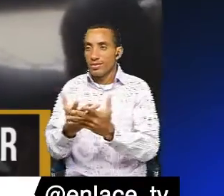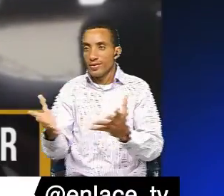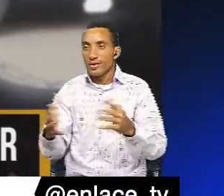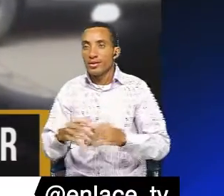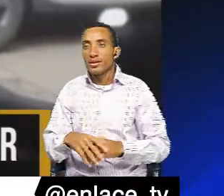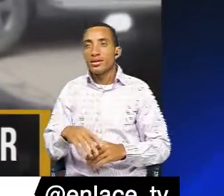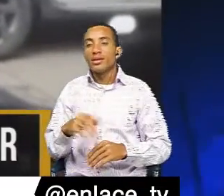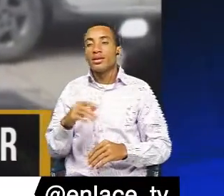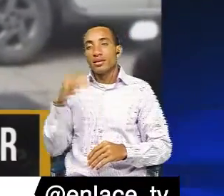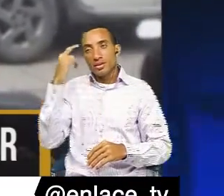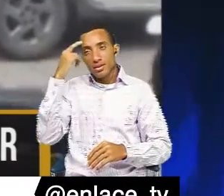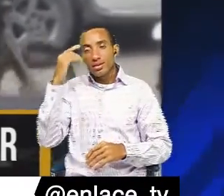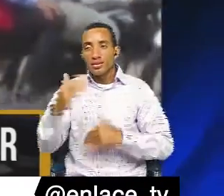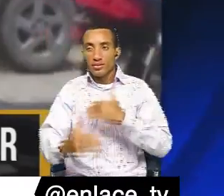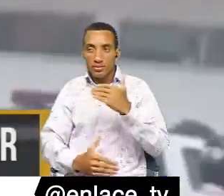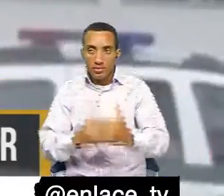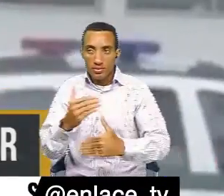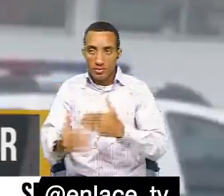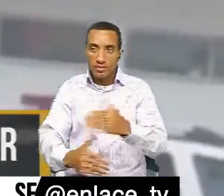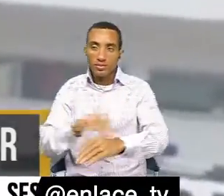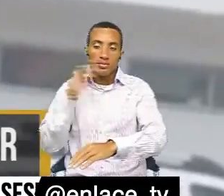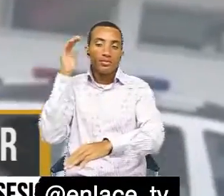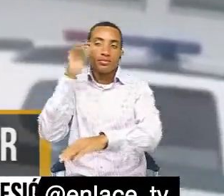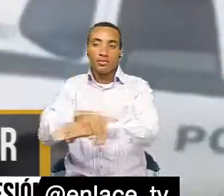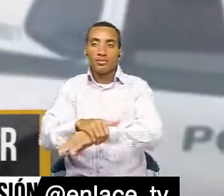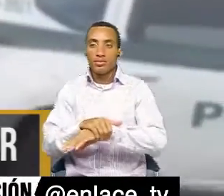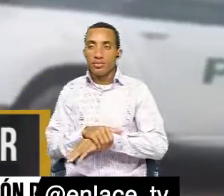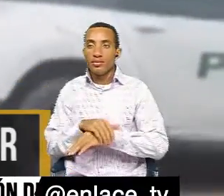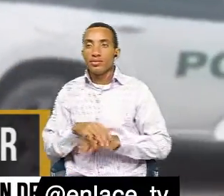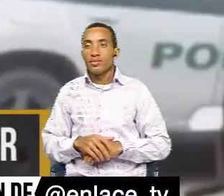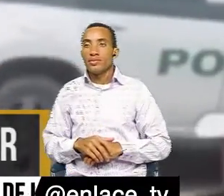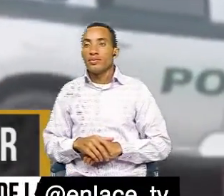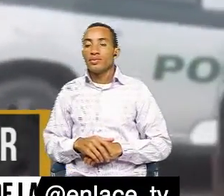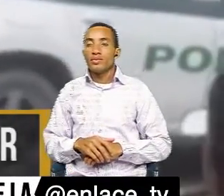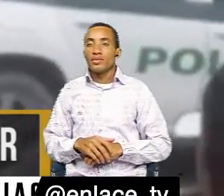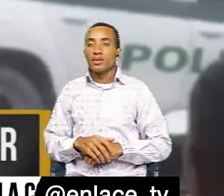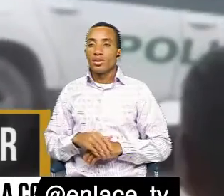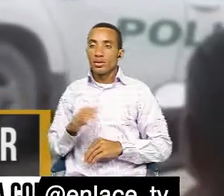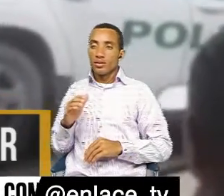para legitimar el procedimiento de captura. Acaba de arribar la patrulla de